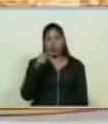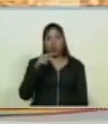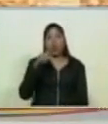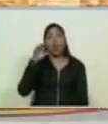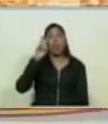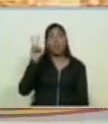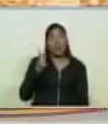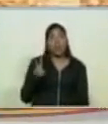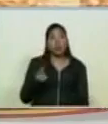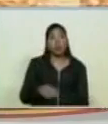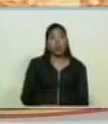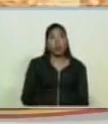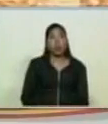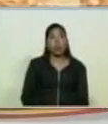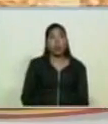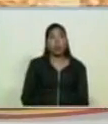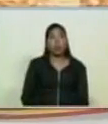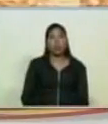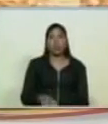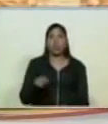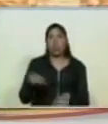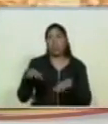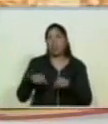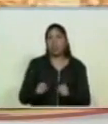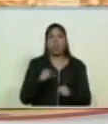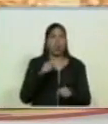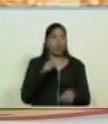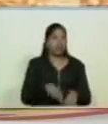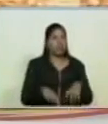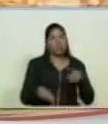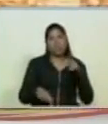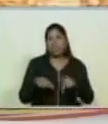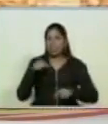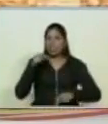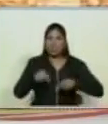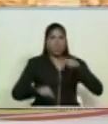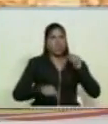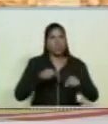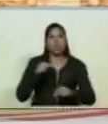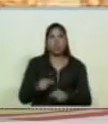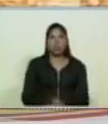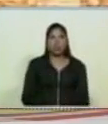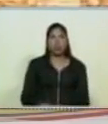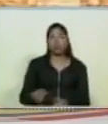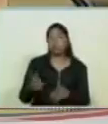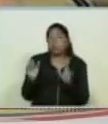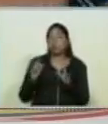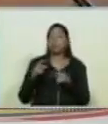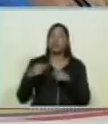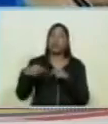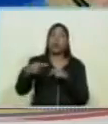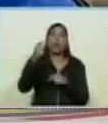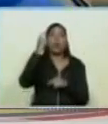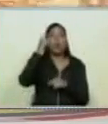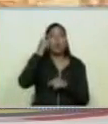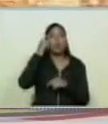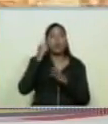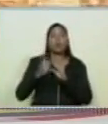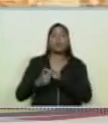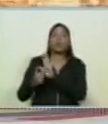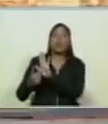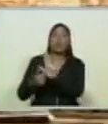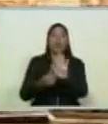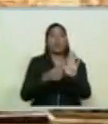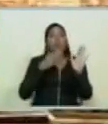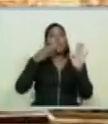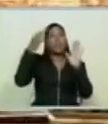el presidente Maduro, para decir que es un dictador, que es un dictador, que es un dictador. Todos los días nosotros tenemos que difundir nuestra verdad, todos los